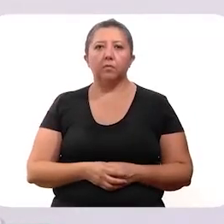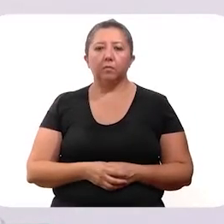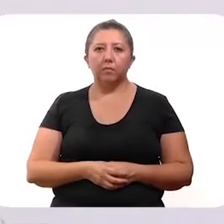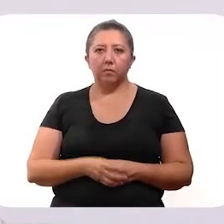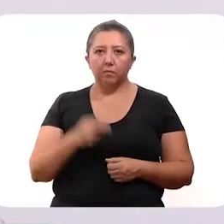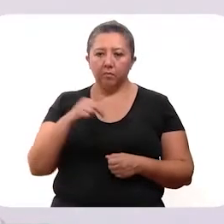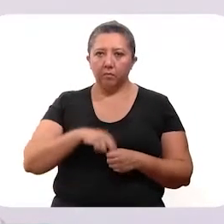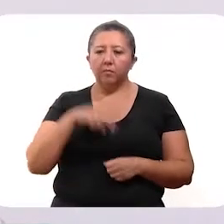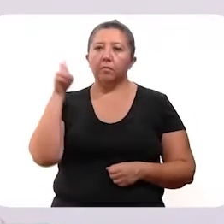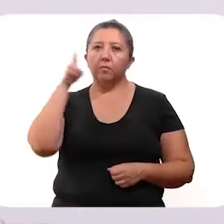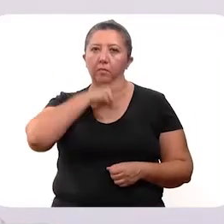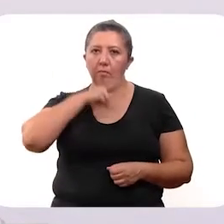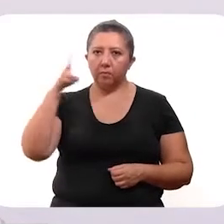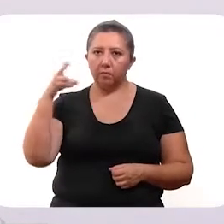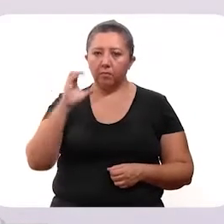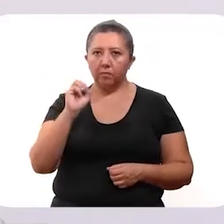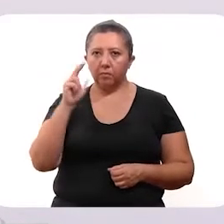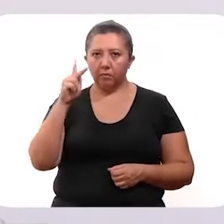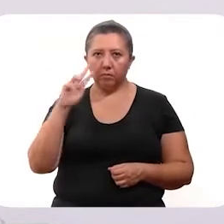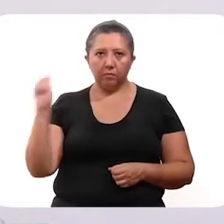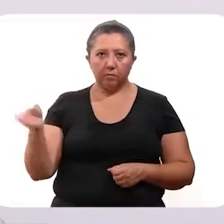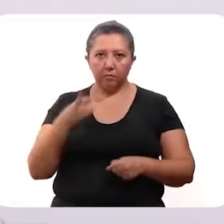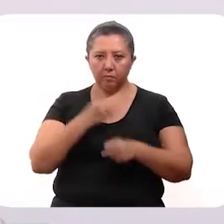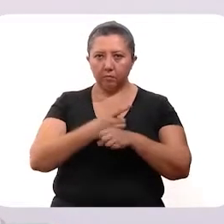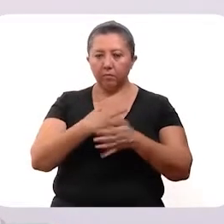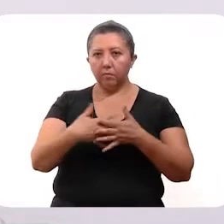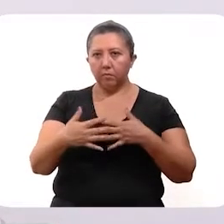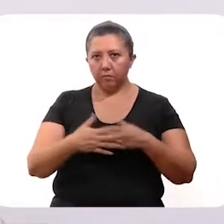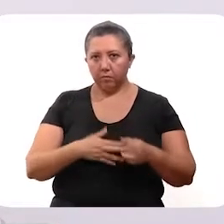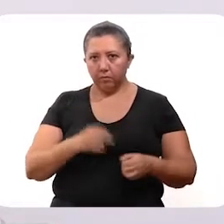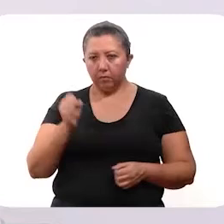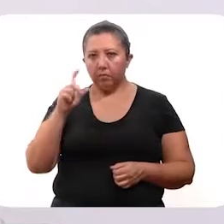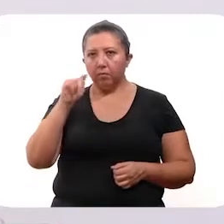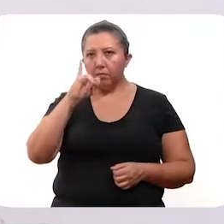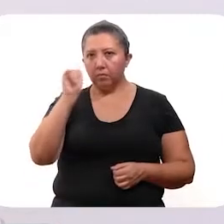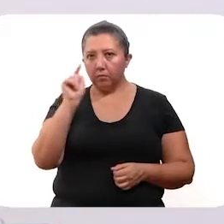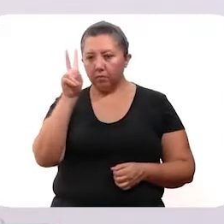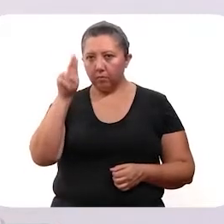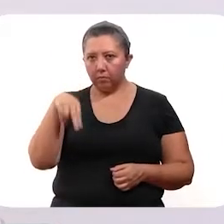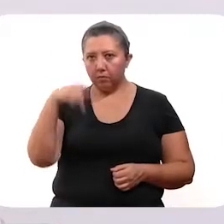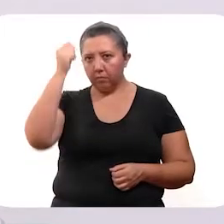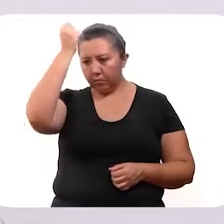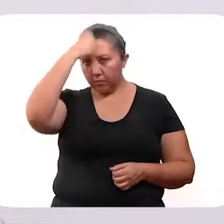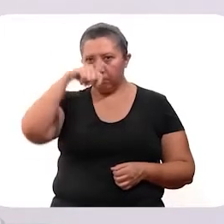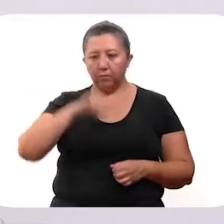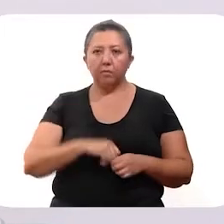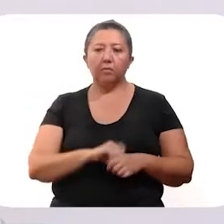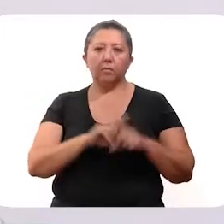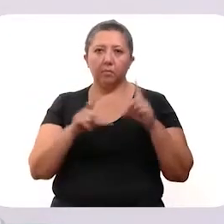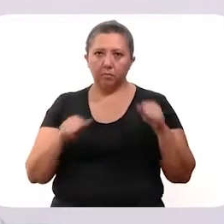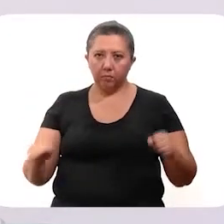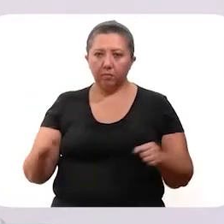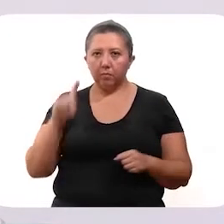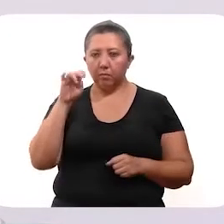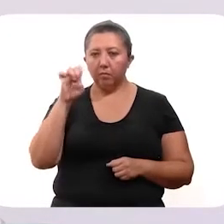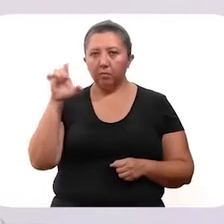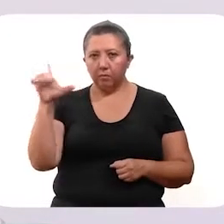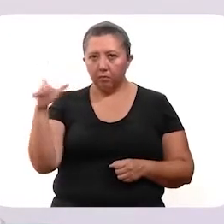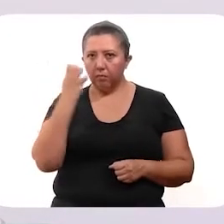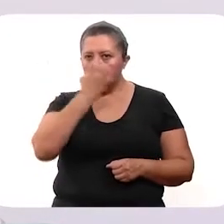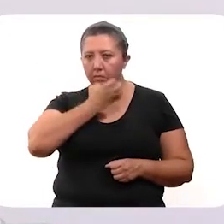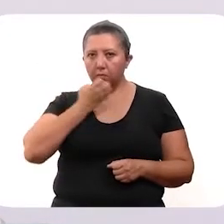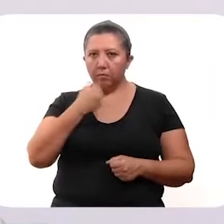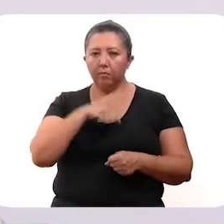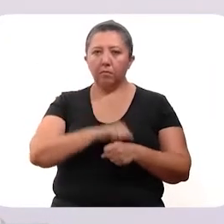XXI. En Valladolid, el campus de la Universidad Modelos. En Tizimín, el Tecnológico Nacional. Y en Ticul, la